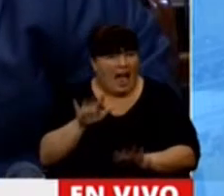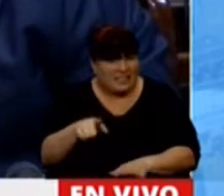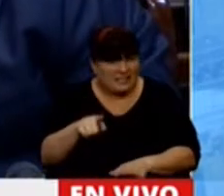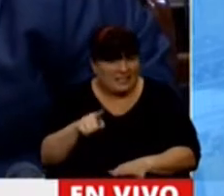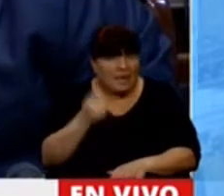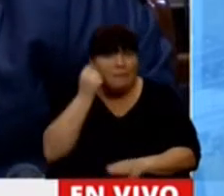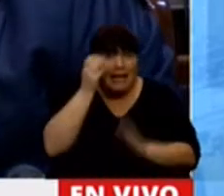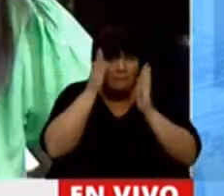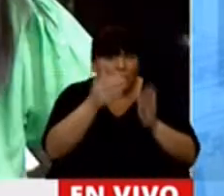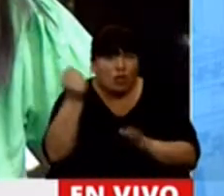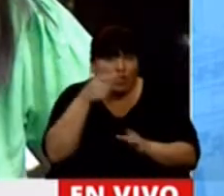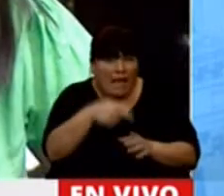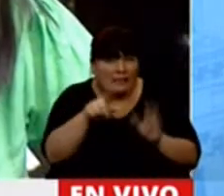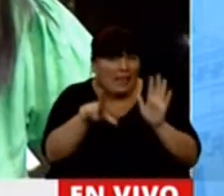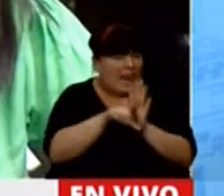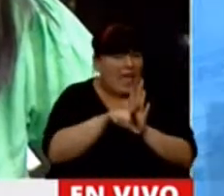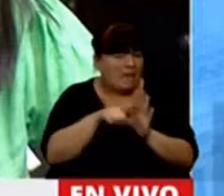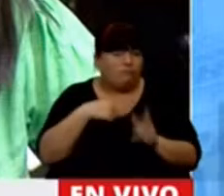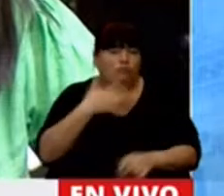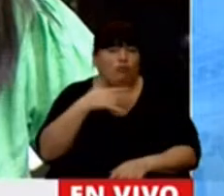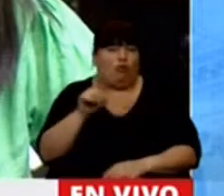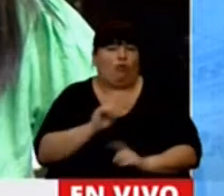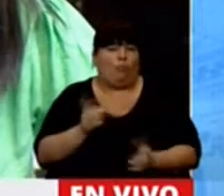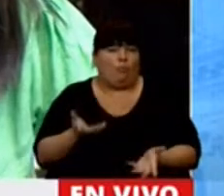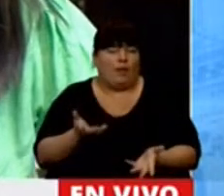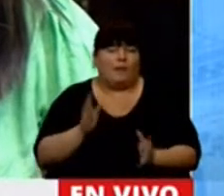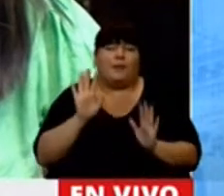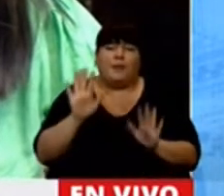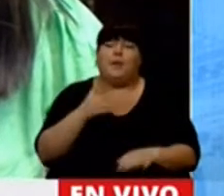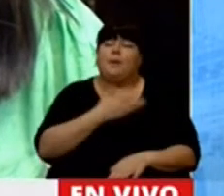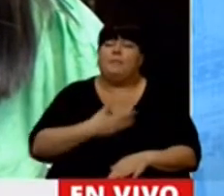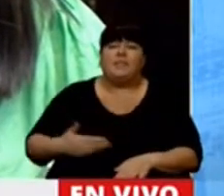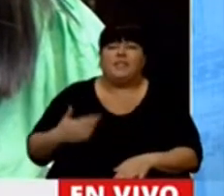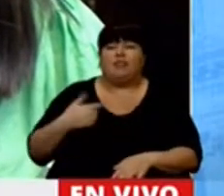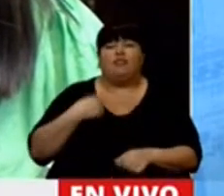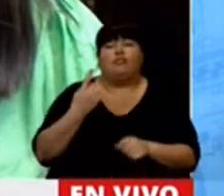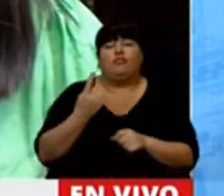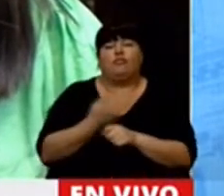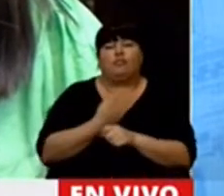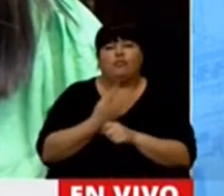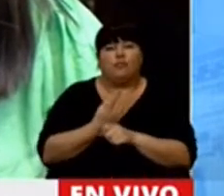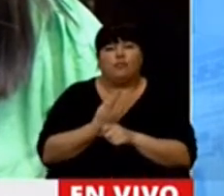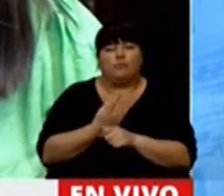la prioridad. No lo comprendo. Mire, señor presidente, no pude